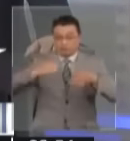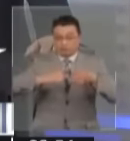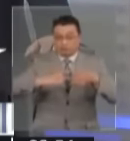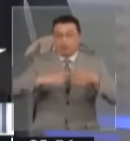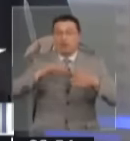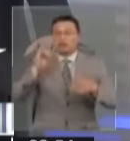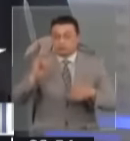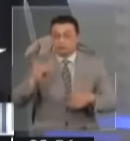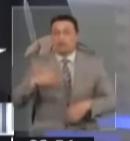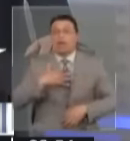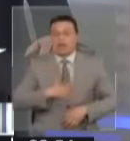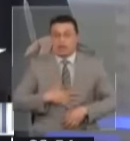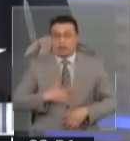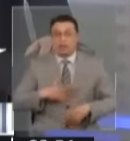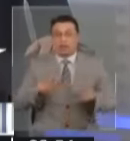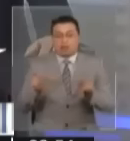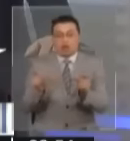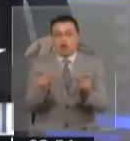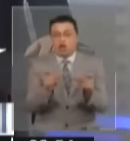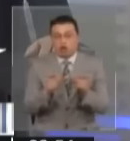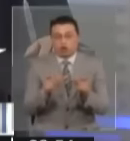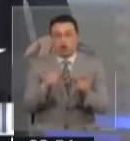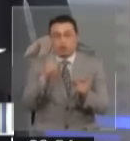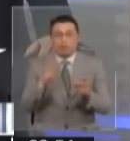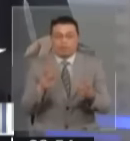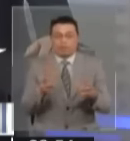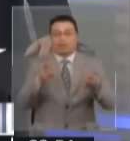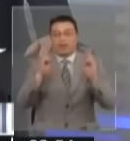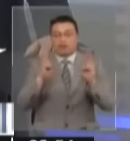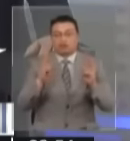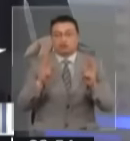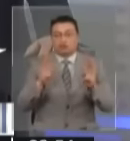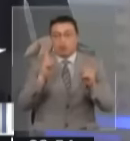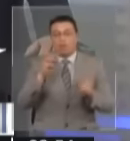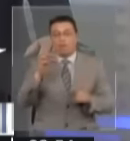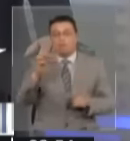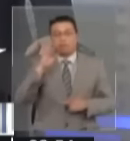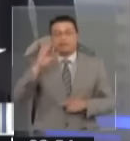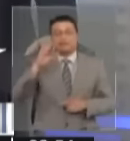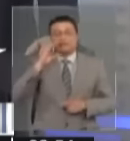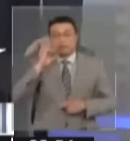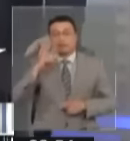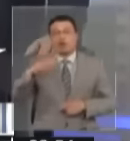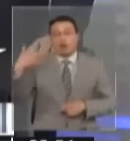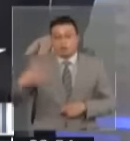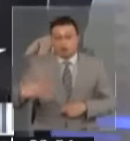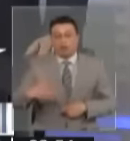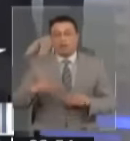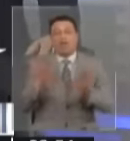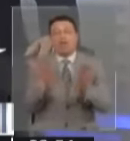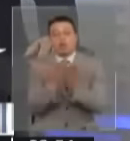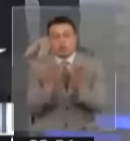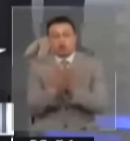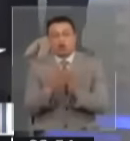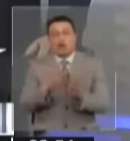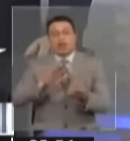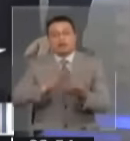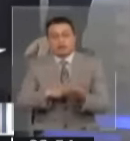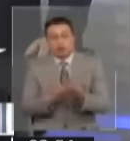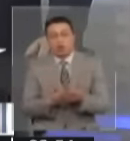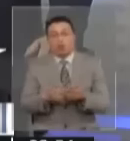aspiramos a que se controle, digamos, como un derecho, un principio es fundamental para la educación, para la salud, para tantas